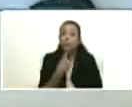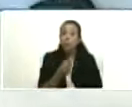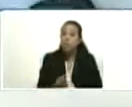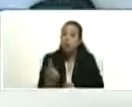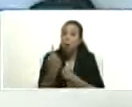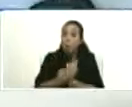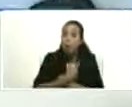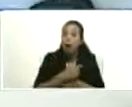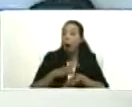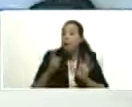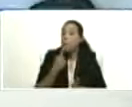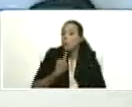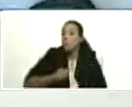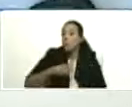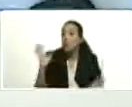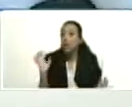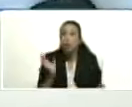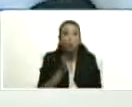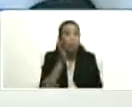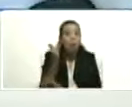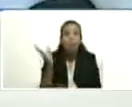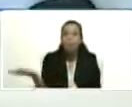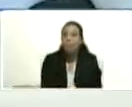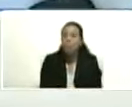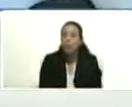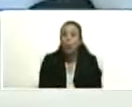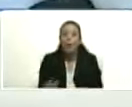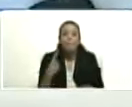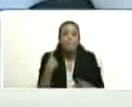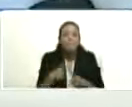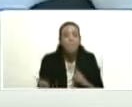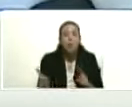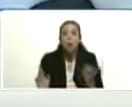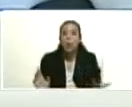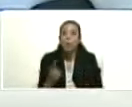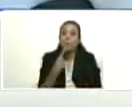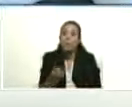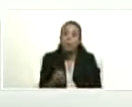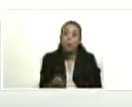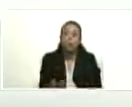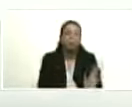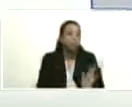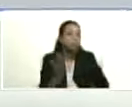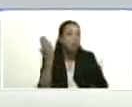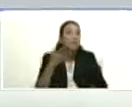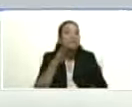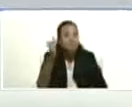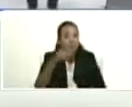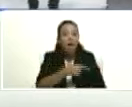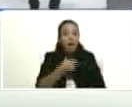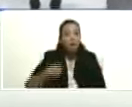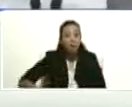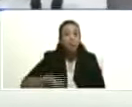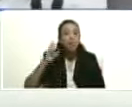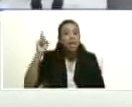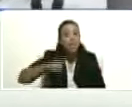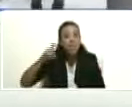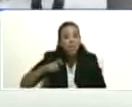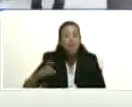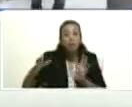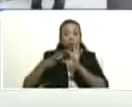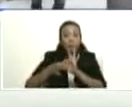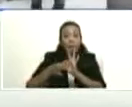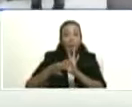lo comentó, yo no quería ir, pero usted me dijo, tienes que ir porque es necesario que